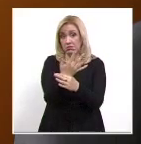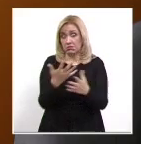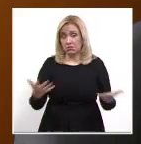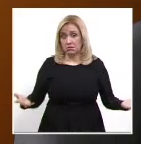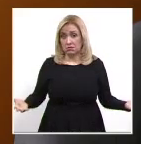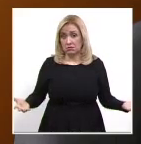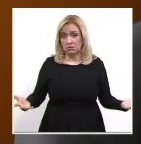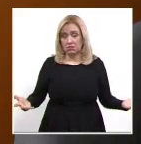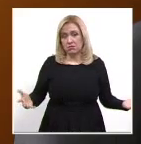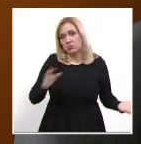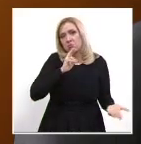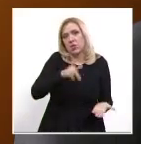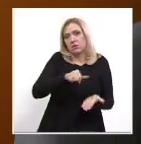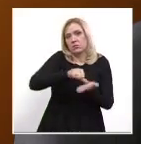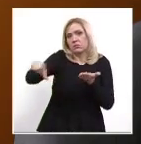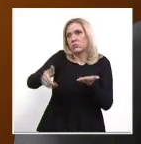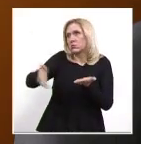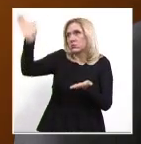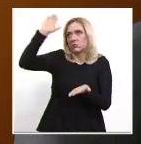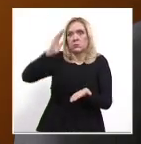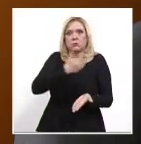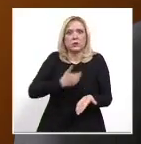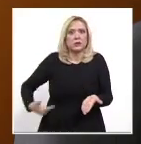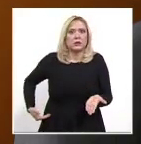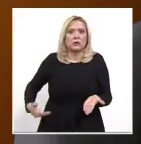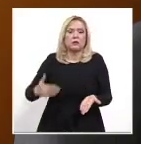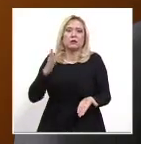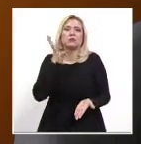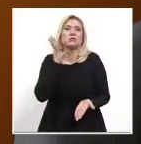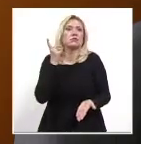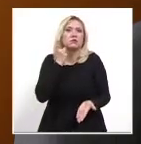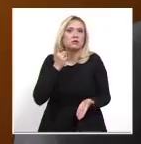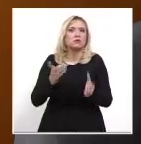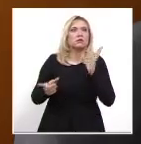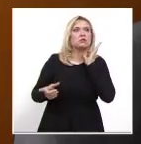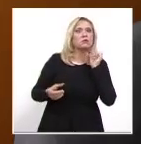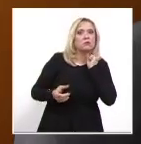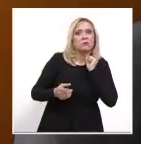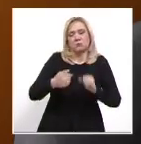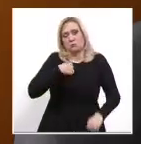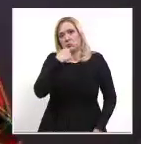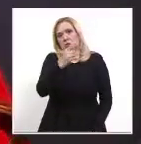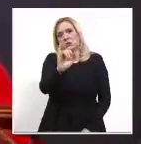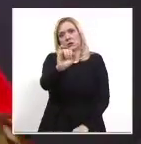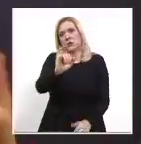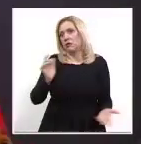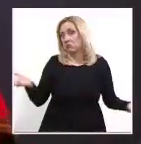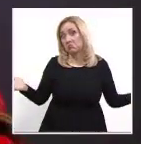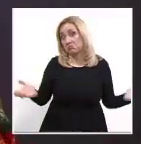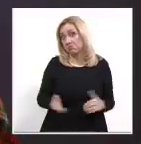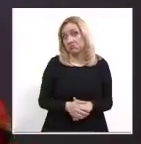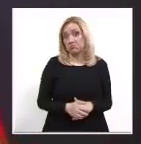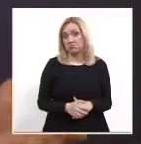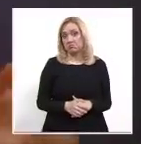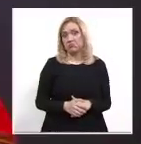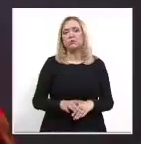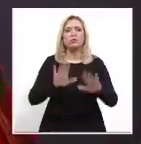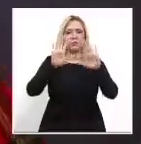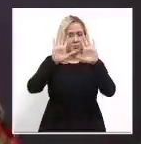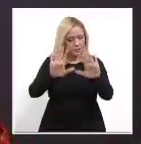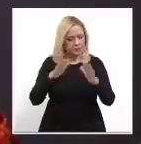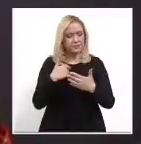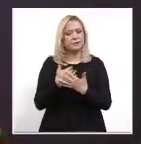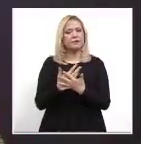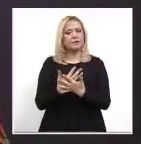¿Destituiríamos entonces al presidente del Congreso, o por lo menos al presidente de una Cámara? Yo diría que sí. Yo prefiero aguardar y decir,